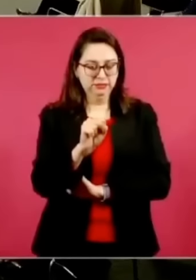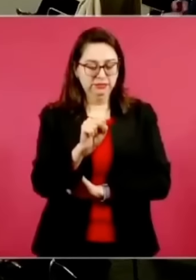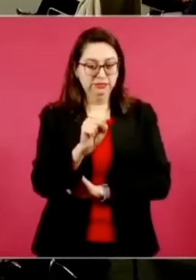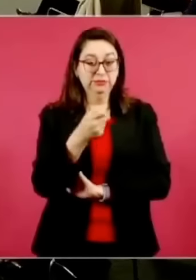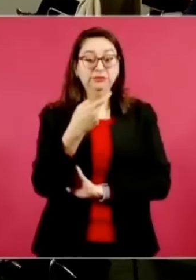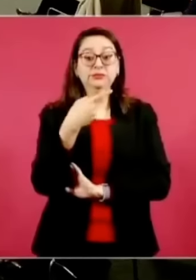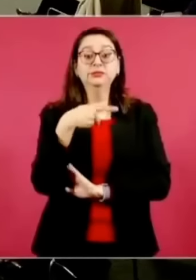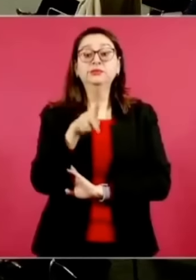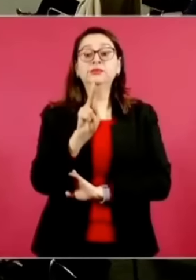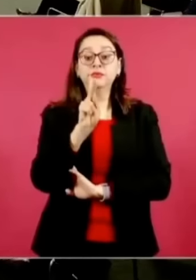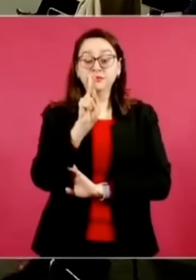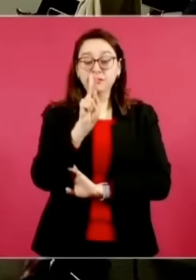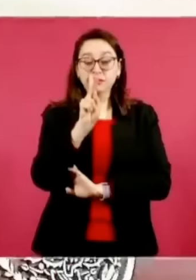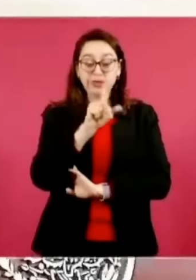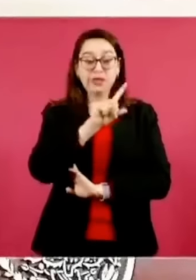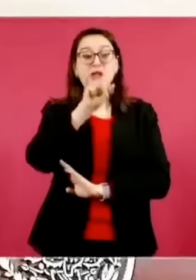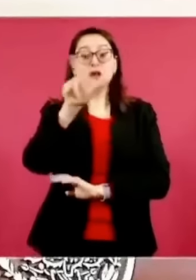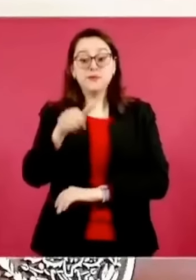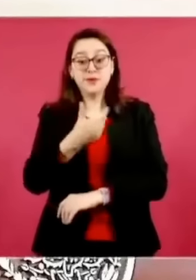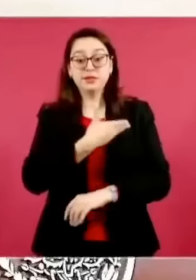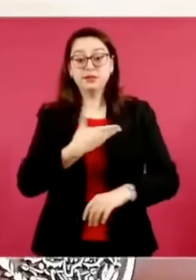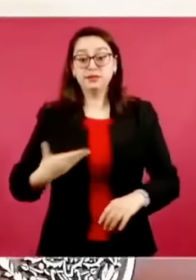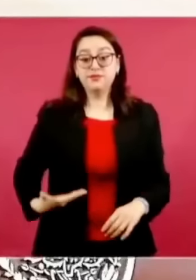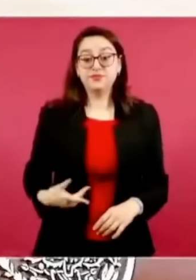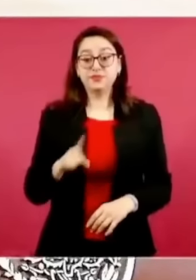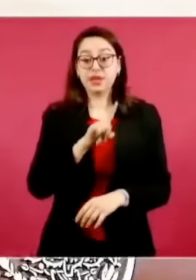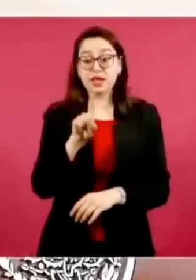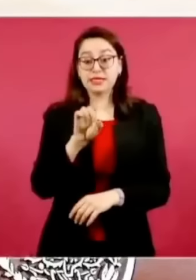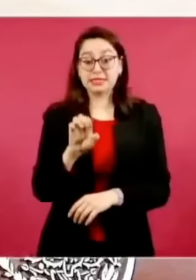pero luego entra Zedillo